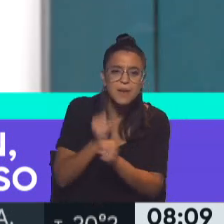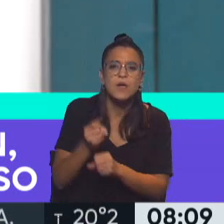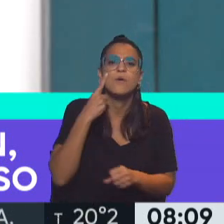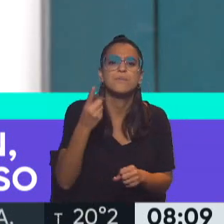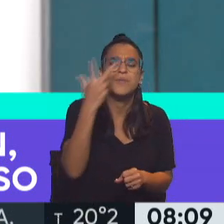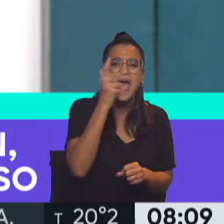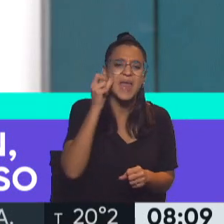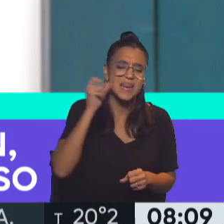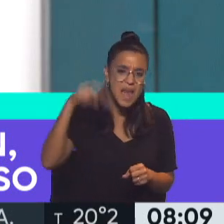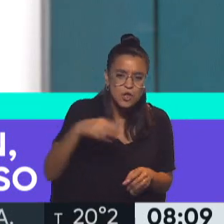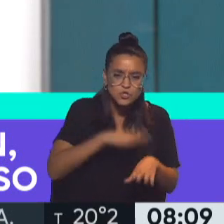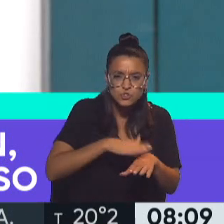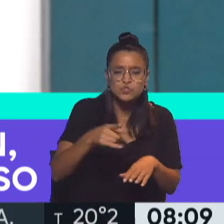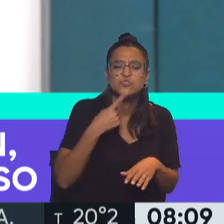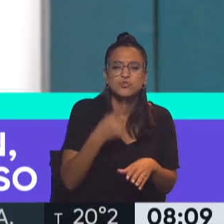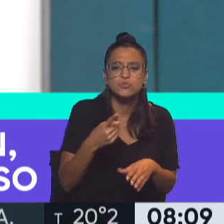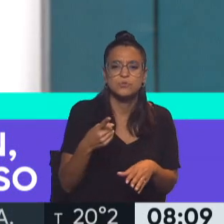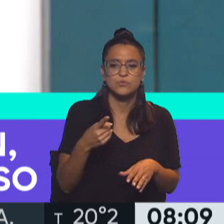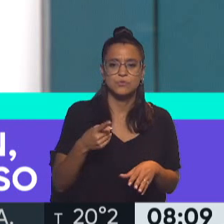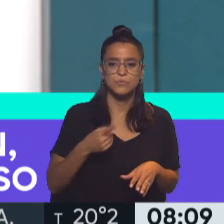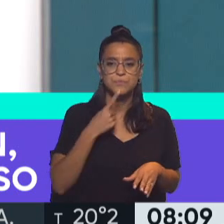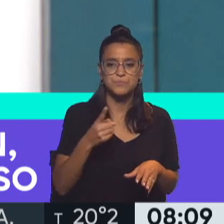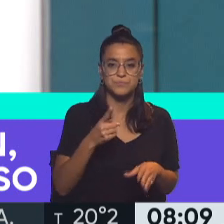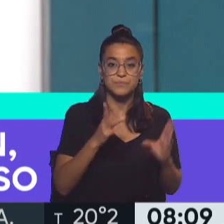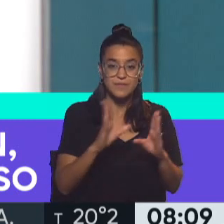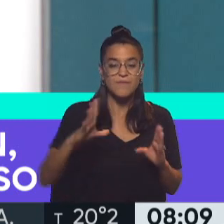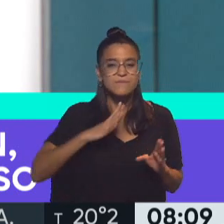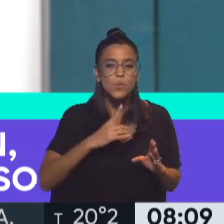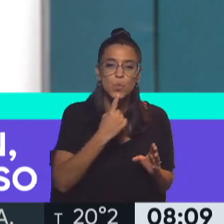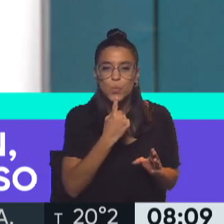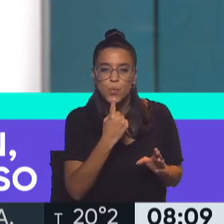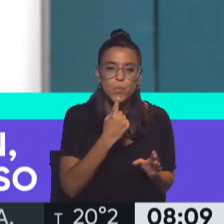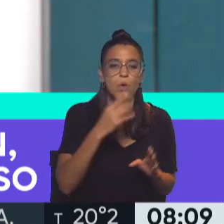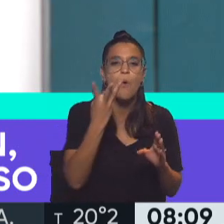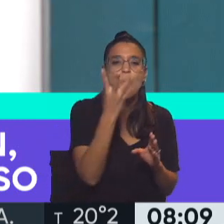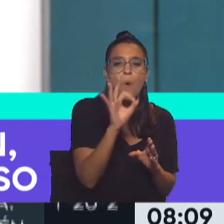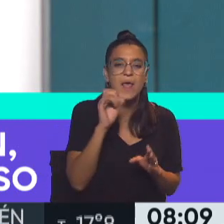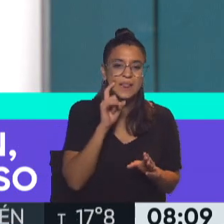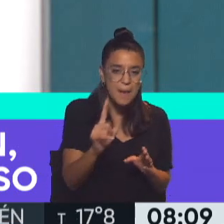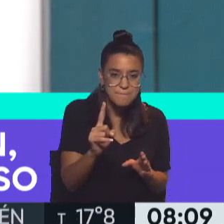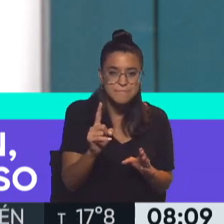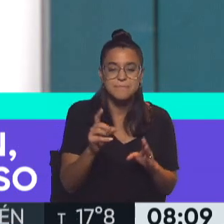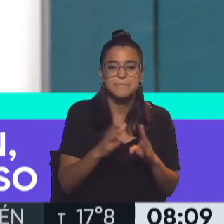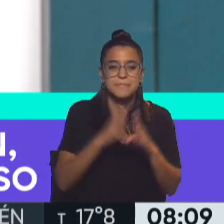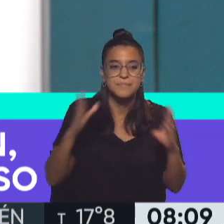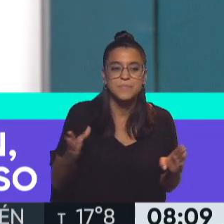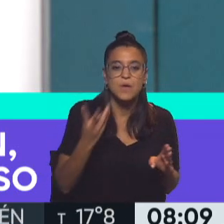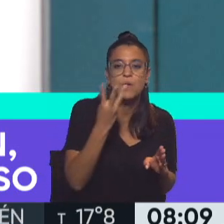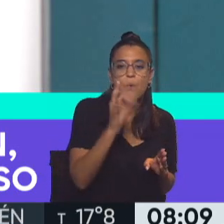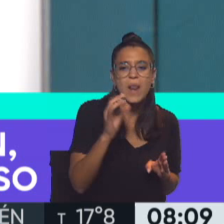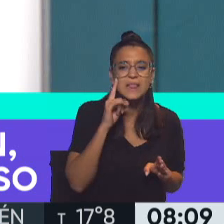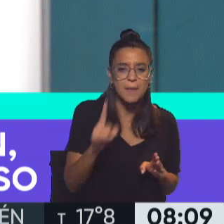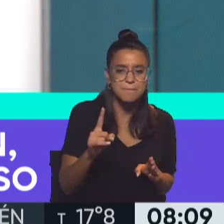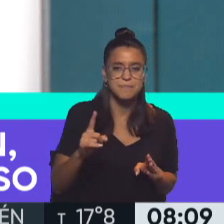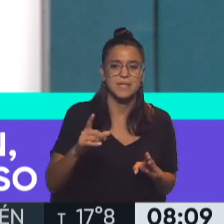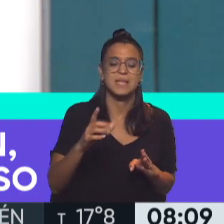antes de meternos en los sectores, sí, decinos el asterisco porque me queda una duda. Quedan esos 40.000 ahí remanentes. Esos 40.000 que quedan